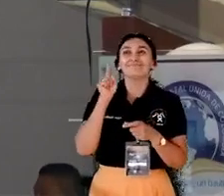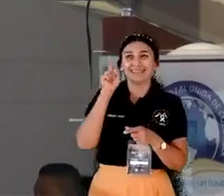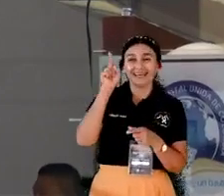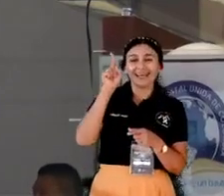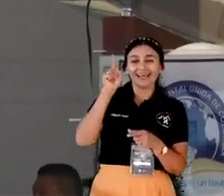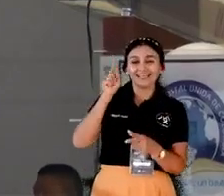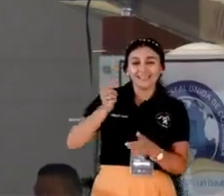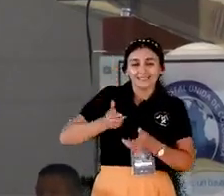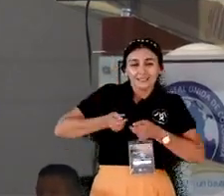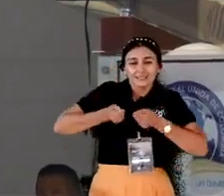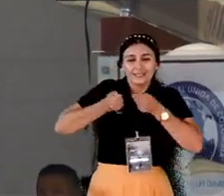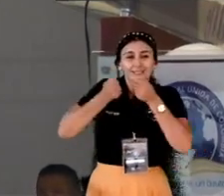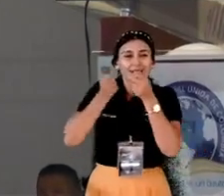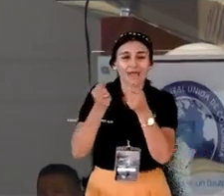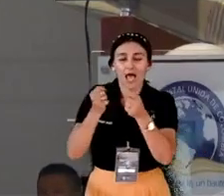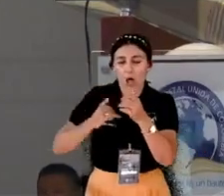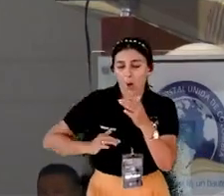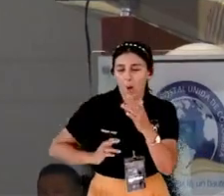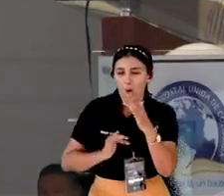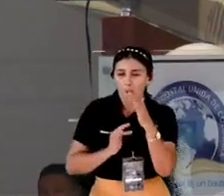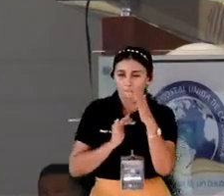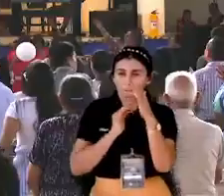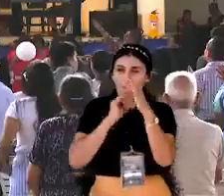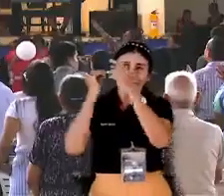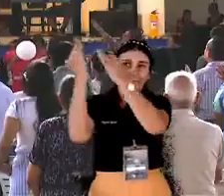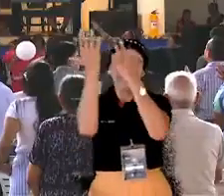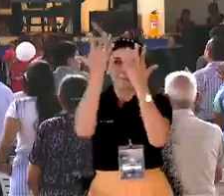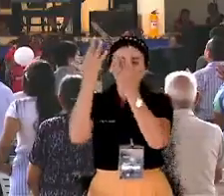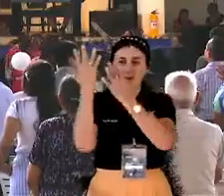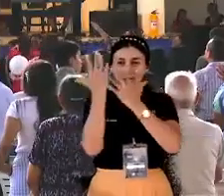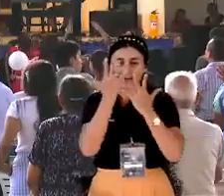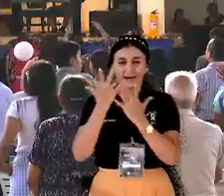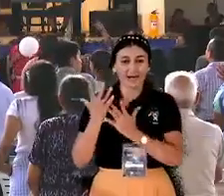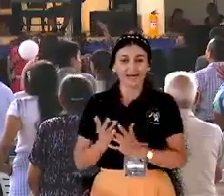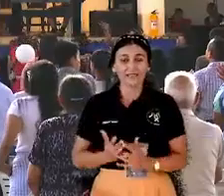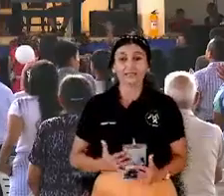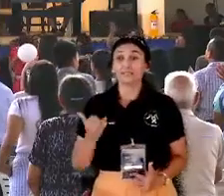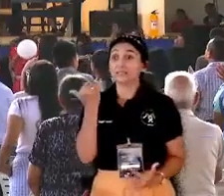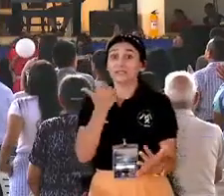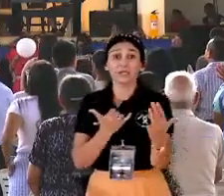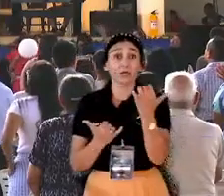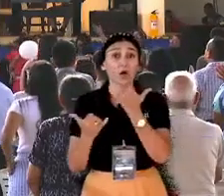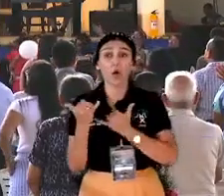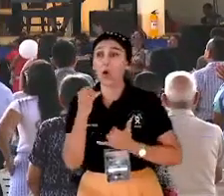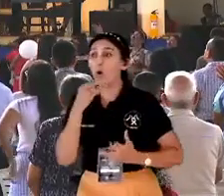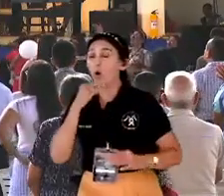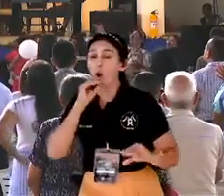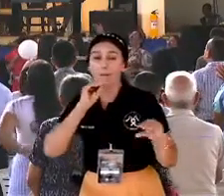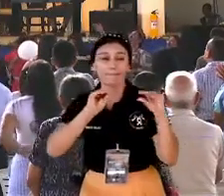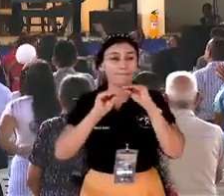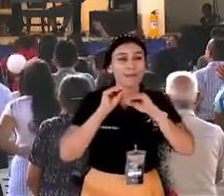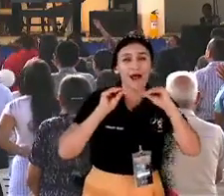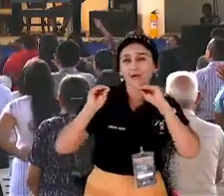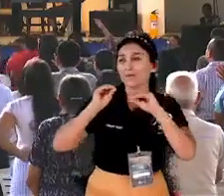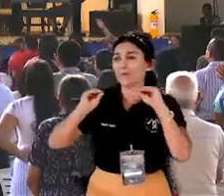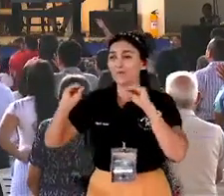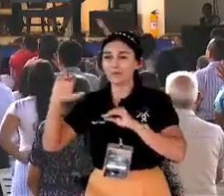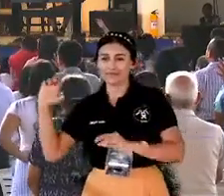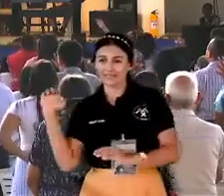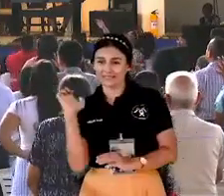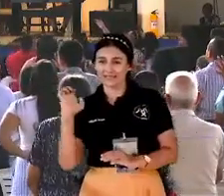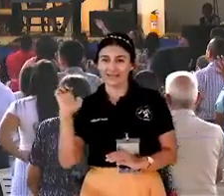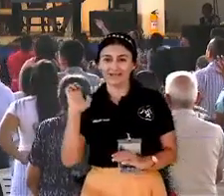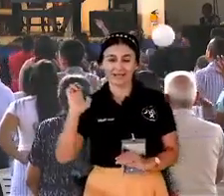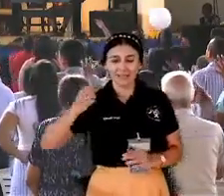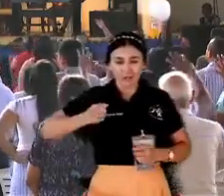dotado, las ha llenado con su Espíritu, y que hoy son testigas y anunciadoras de la misericordia